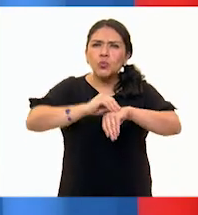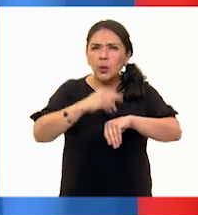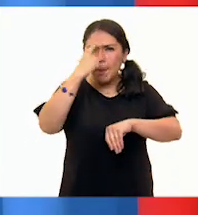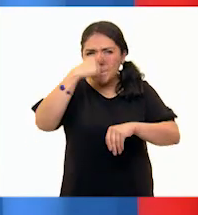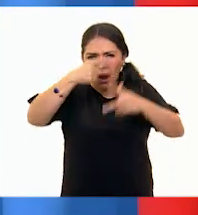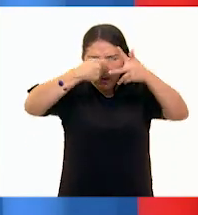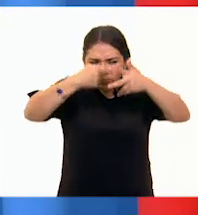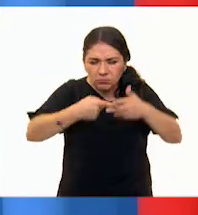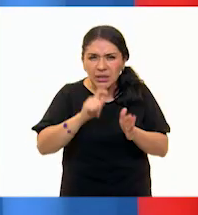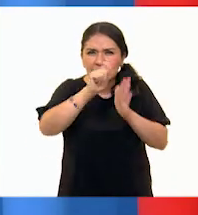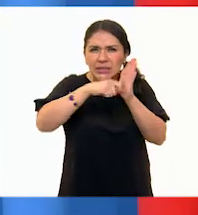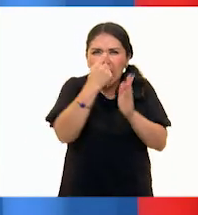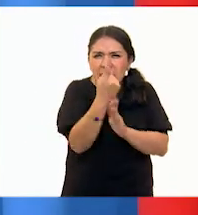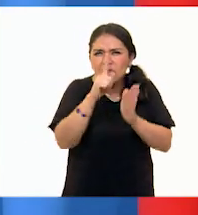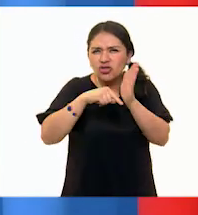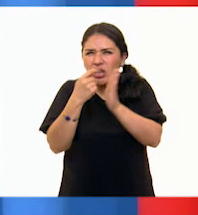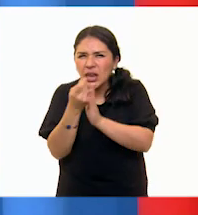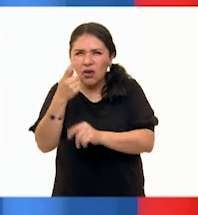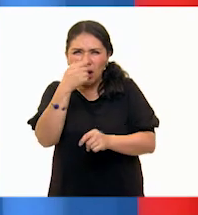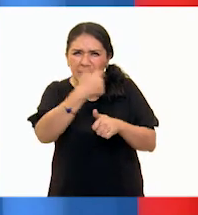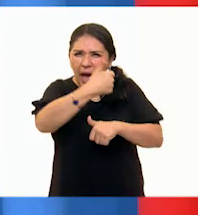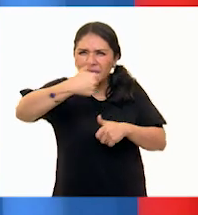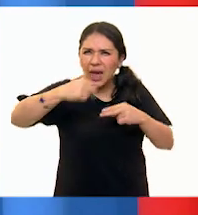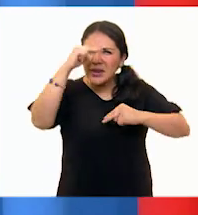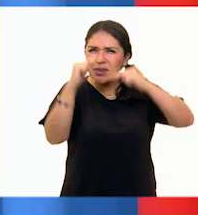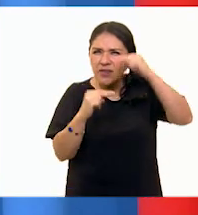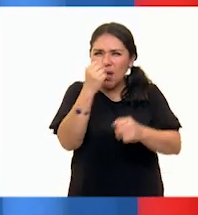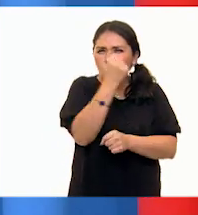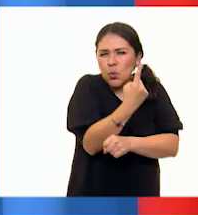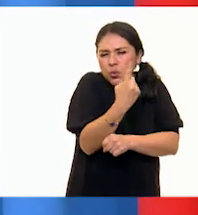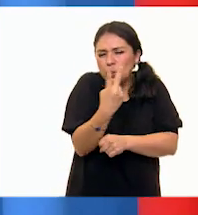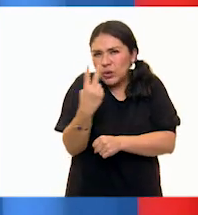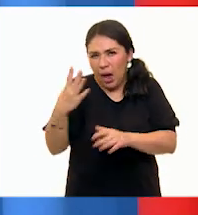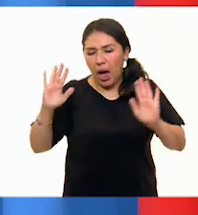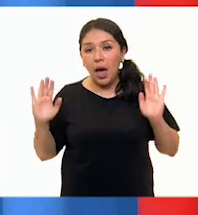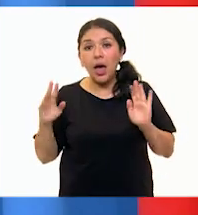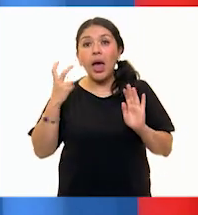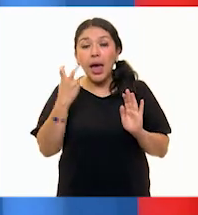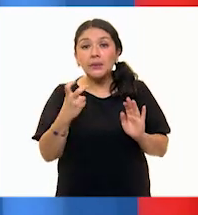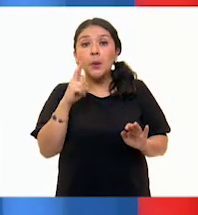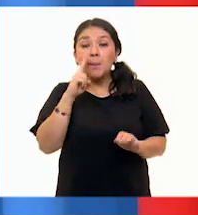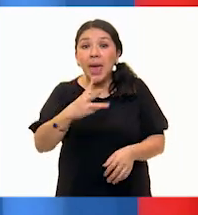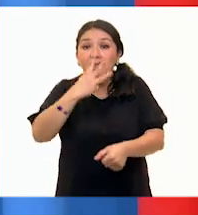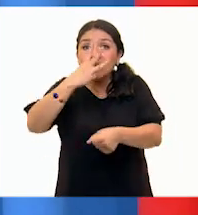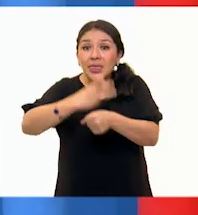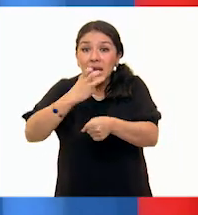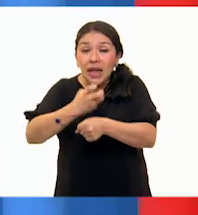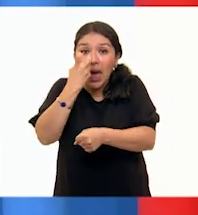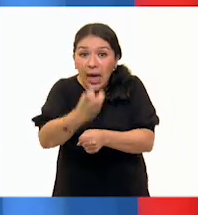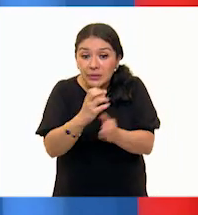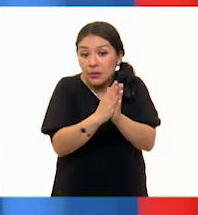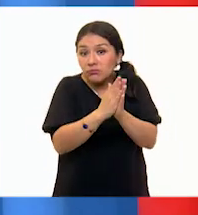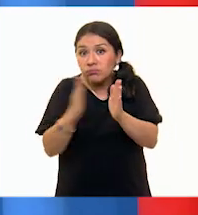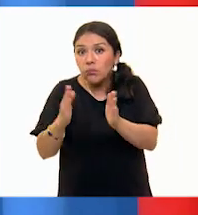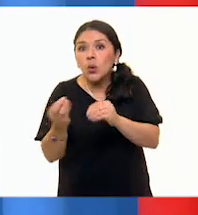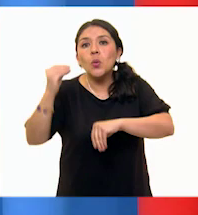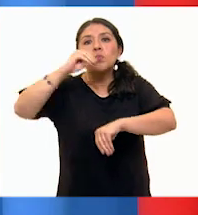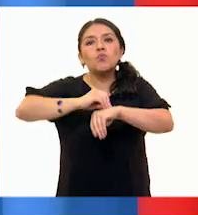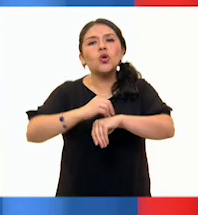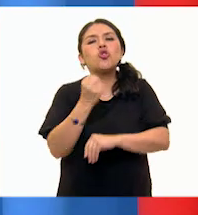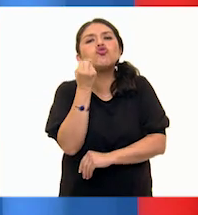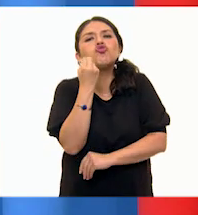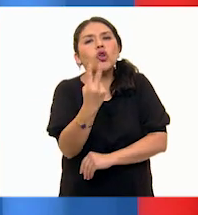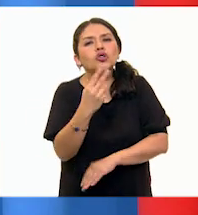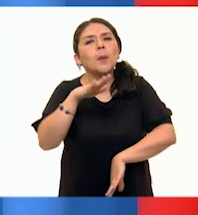los cerillos entre cada uno de los niveles y el nivel que aumenta, a partir de la tercera figura, solo se aumentan